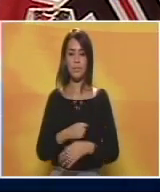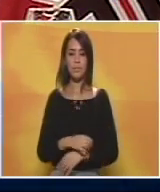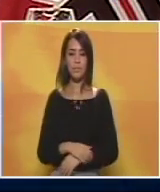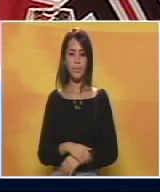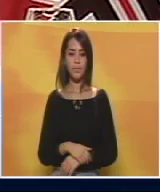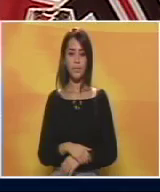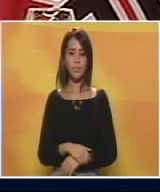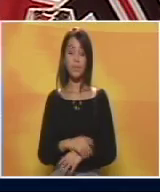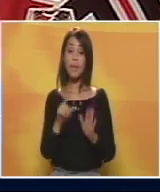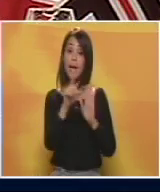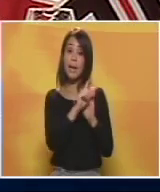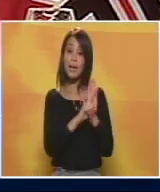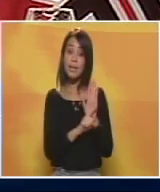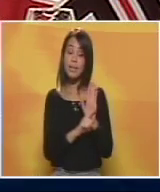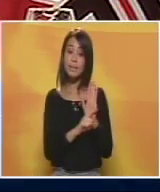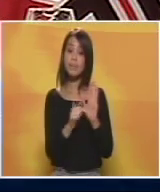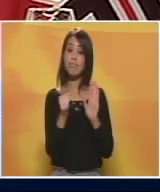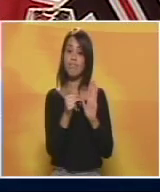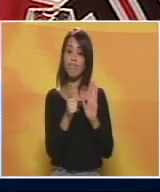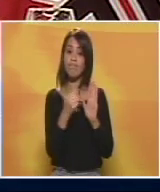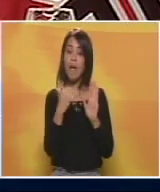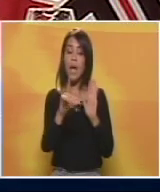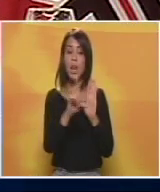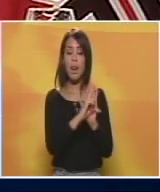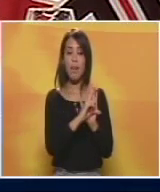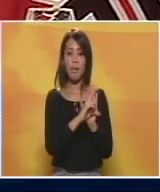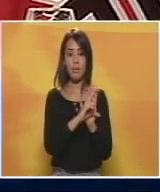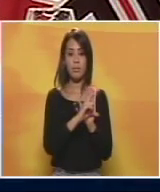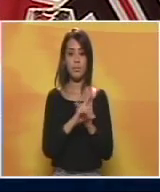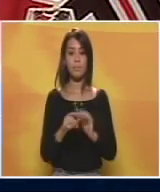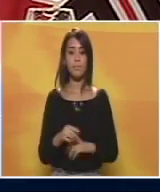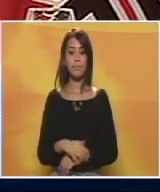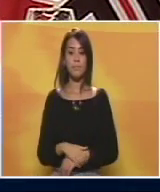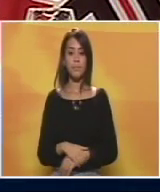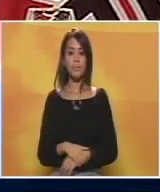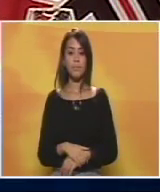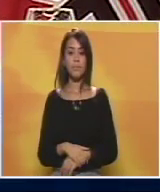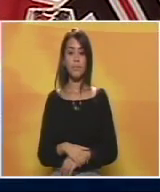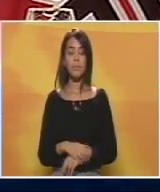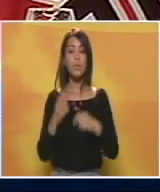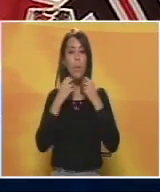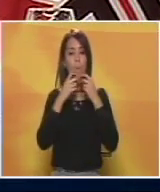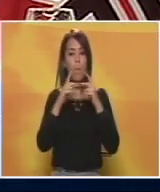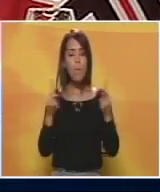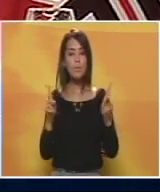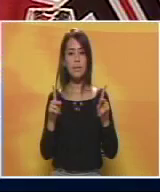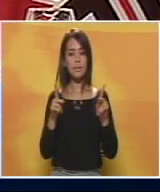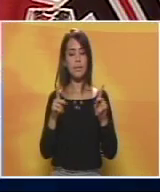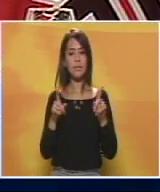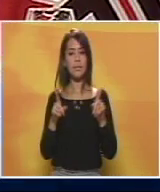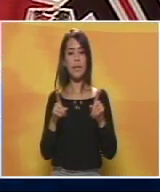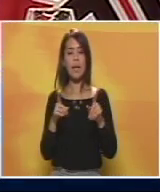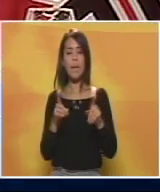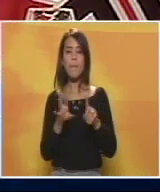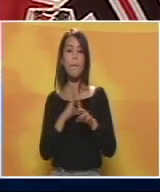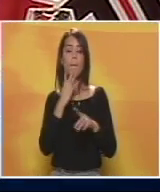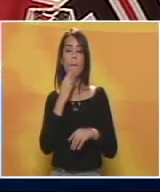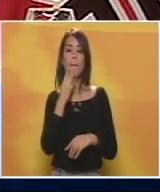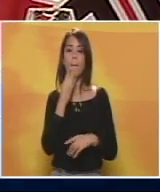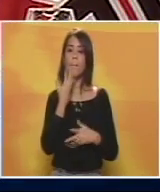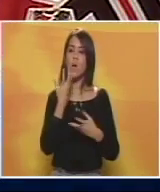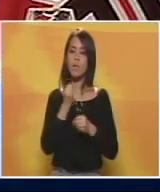absolutamente en el reglamento, en las normas, en la ley, toda aquella propaganda y publicidad que desestimule